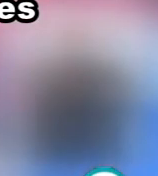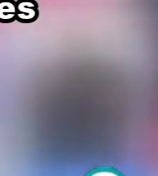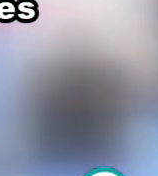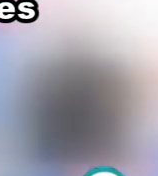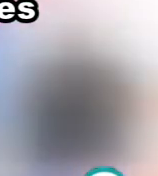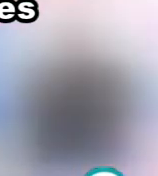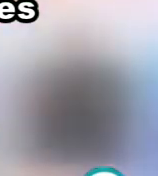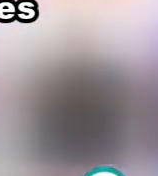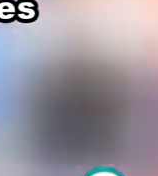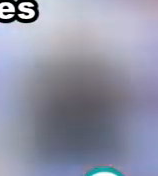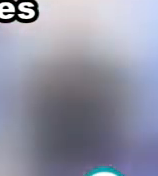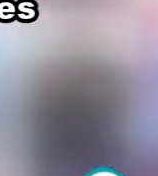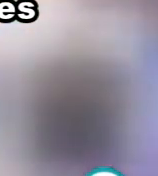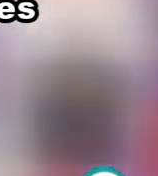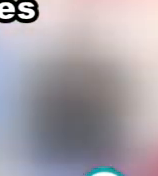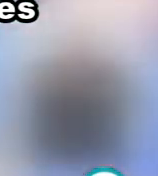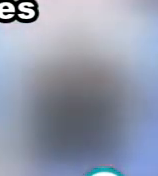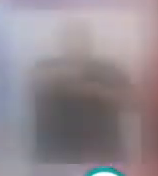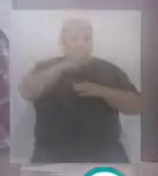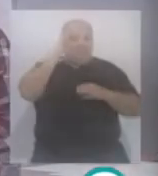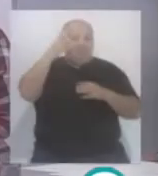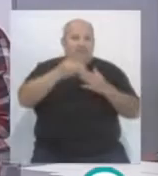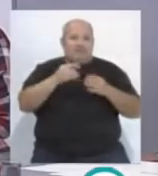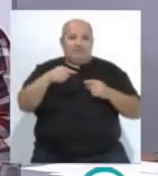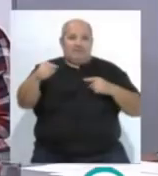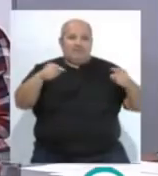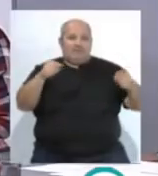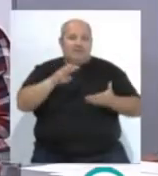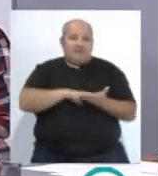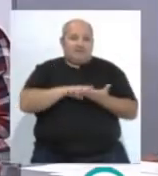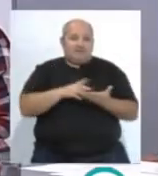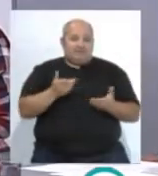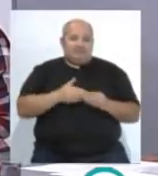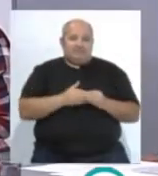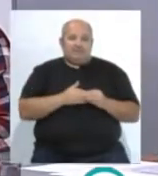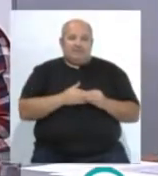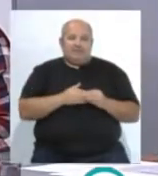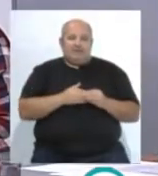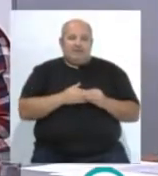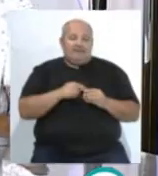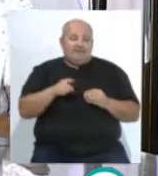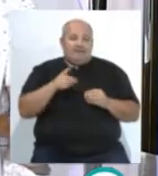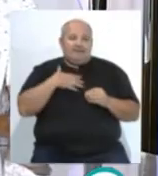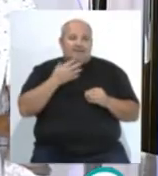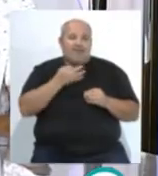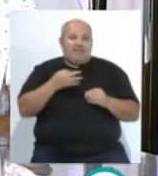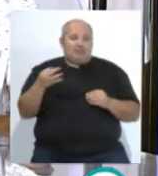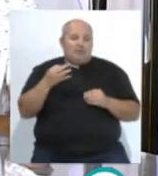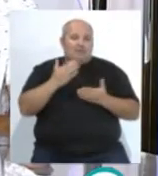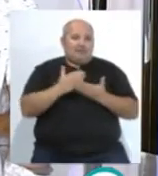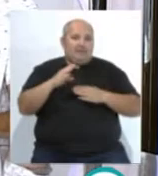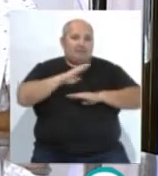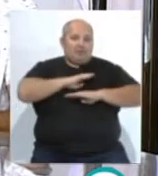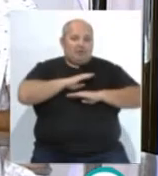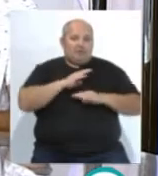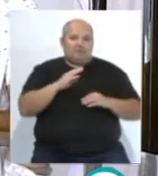el portero tiene que estar adelantado porque tiene que estar pendiente a cualquier balón que vaya a la espalda de la defensa. Yo creo que ahí, ahí es un acierto total de Acuña,